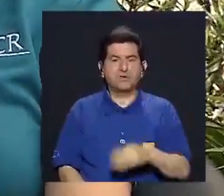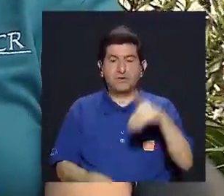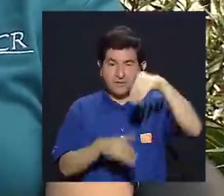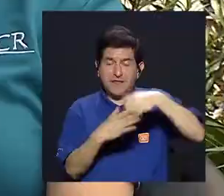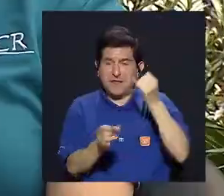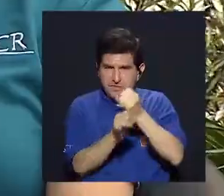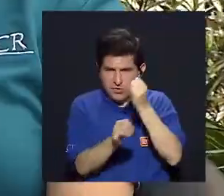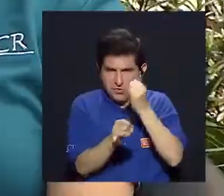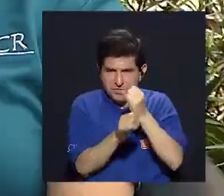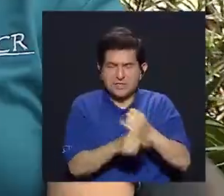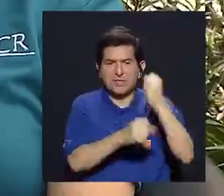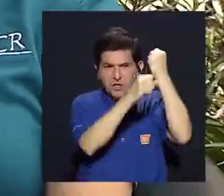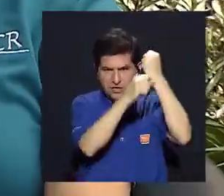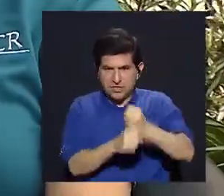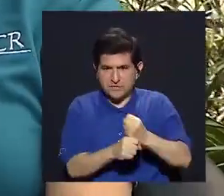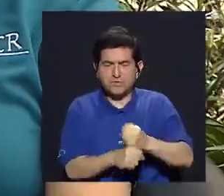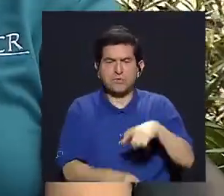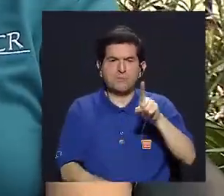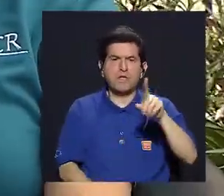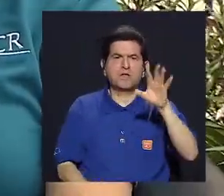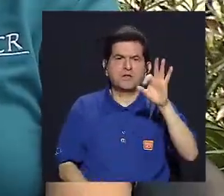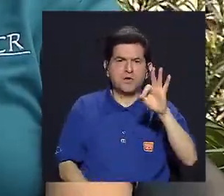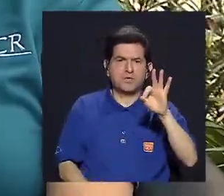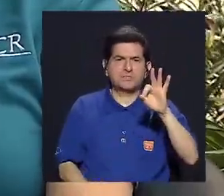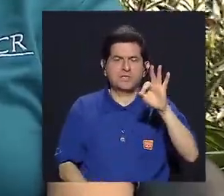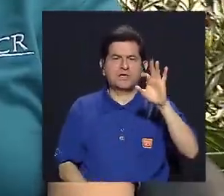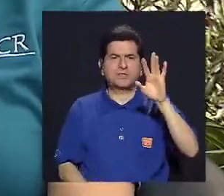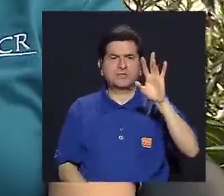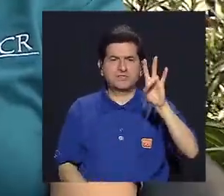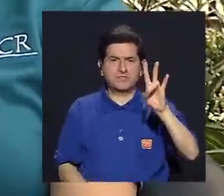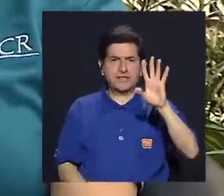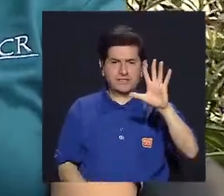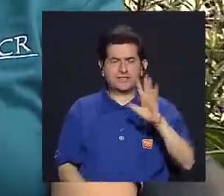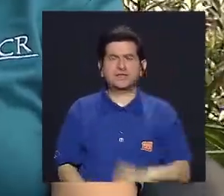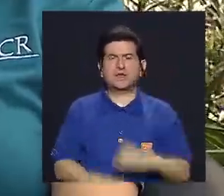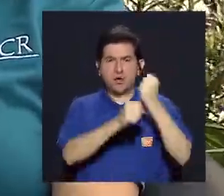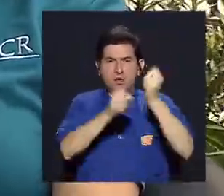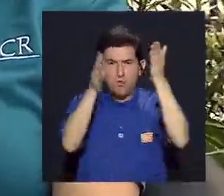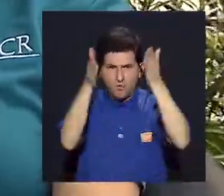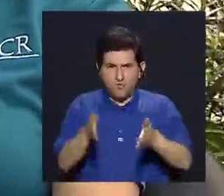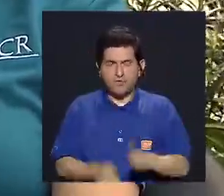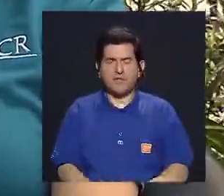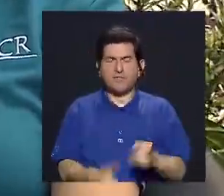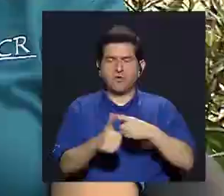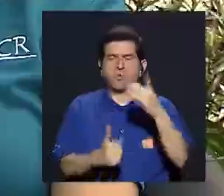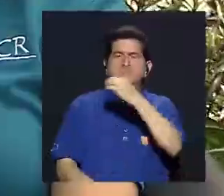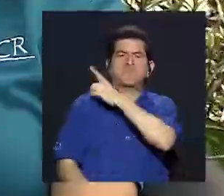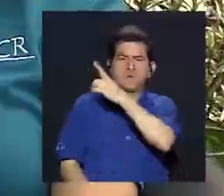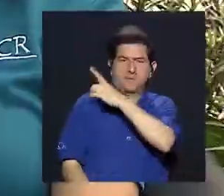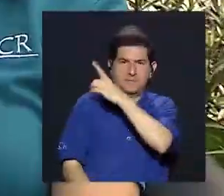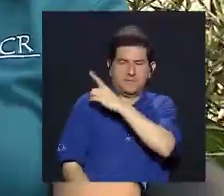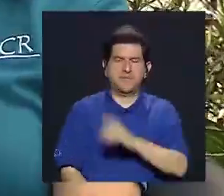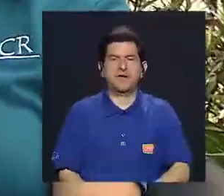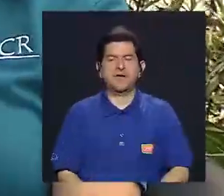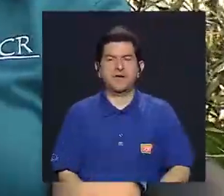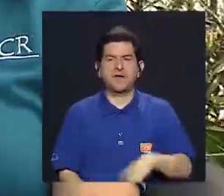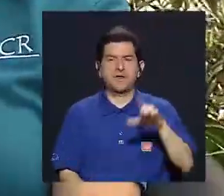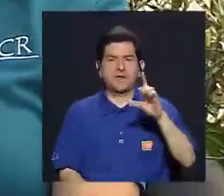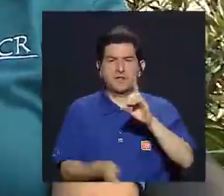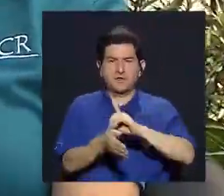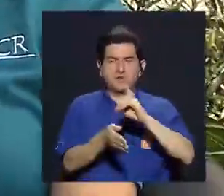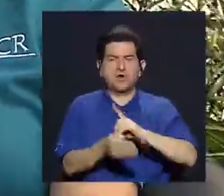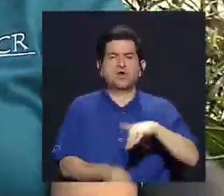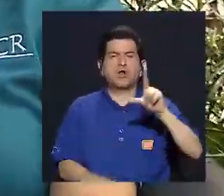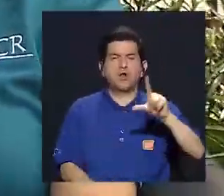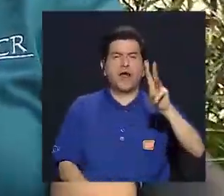salud el inicio fue fundado en el año 1975 pero haciendo su fundador precisamente es un primer director que fue el doctor